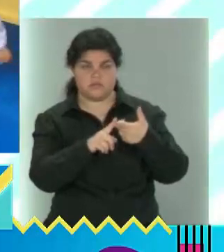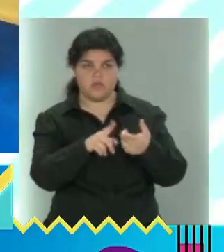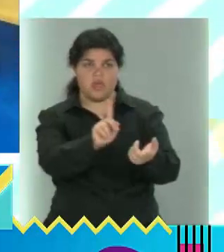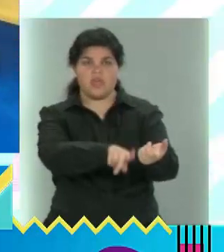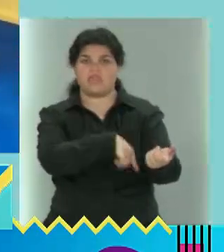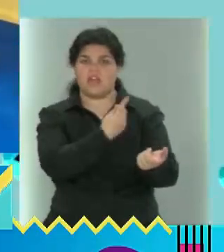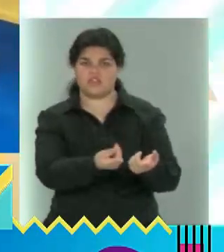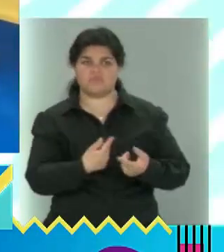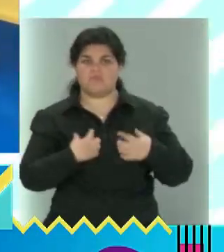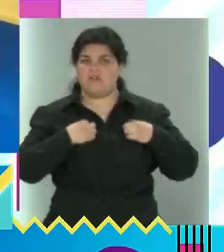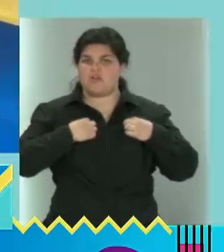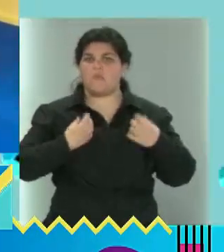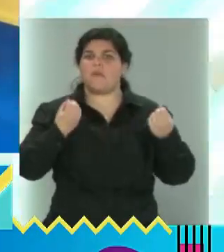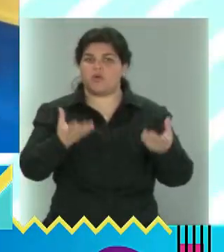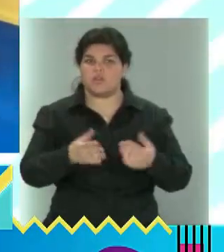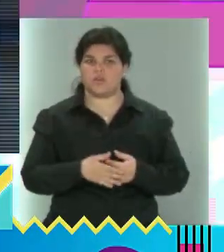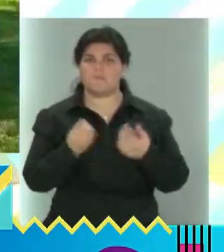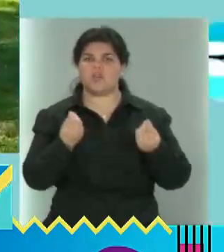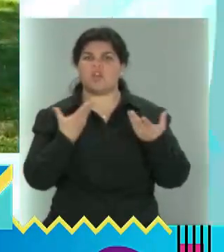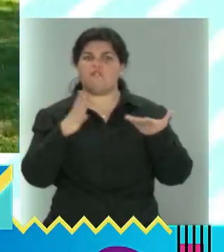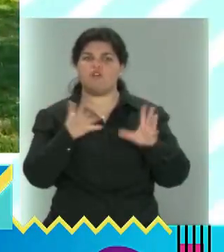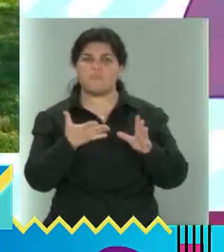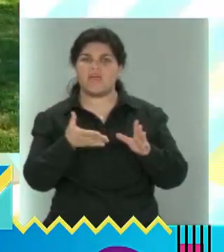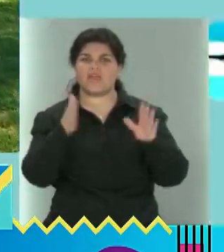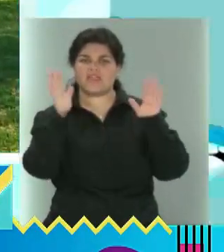qué nos vestimos así? ¿Por qué saludamos de esta manera a todos